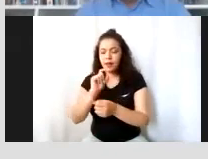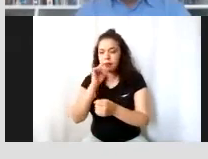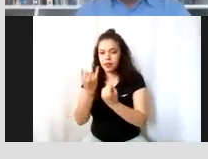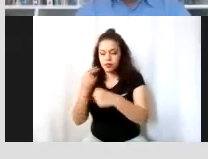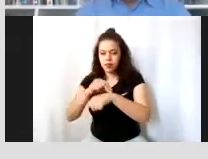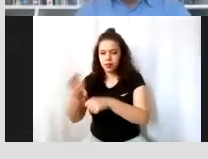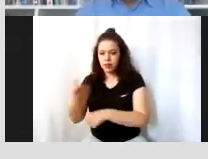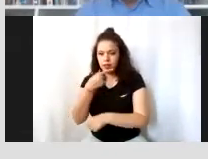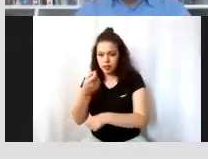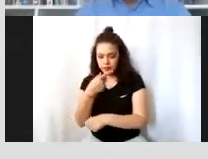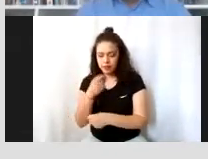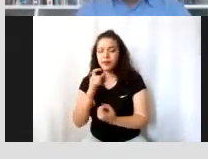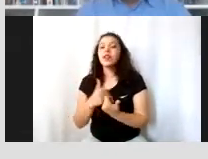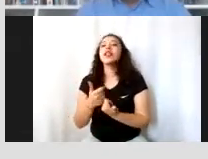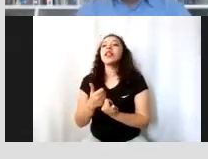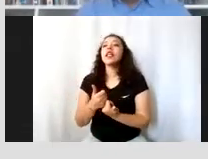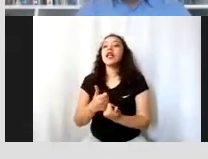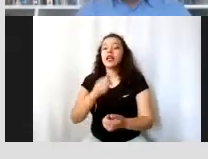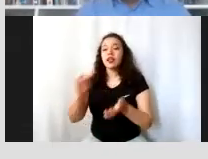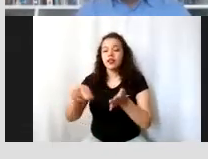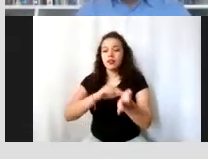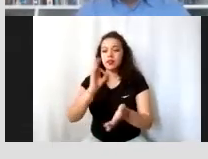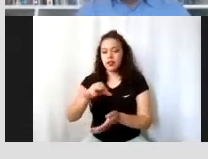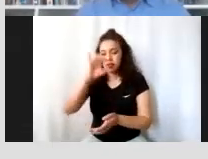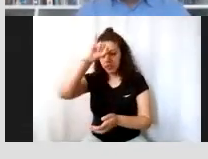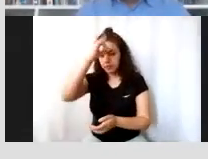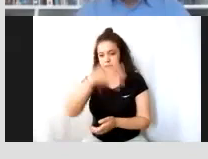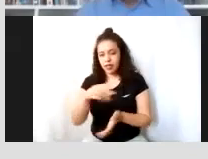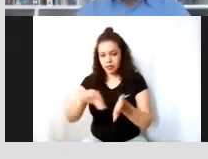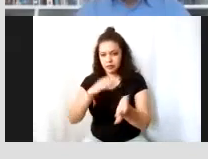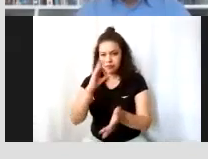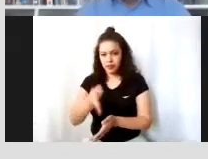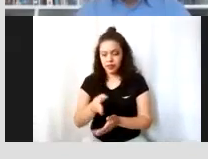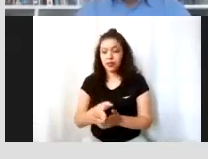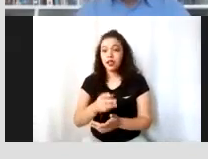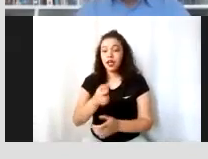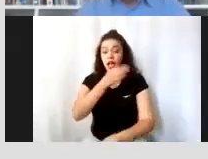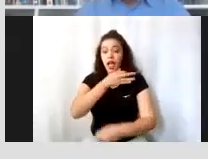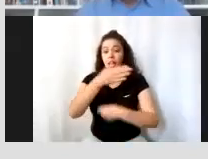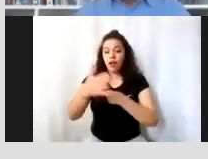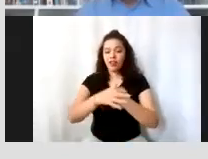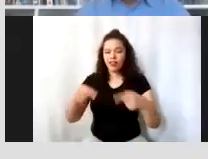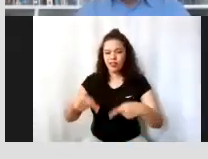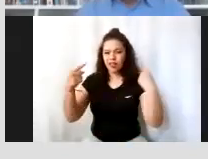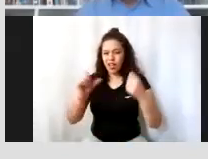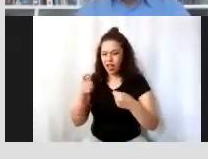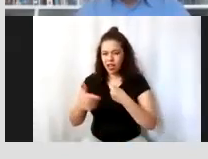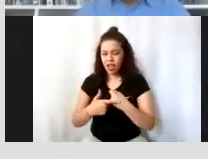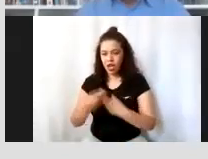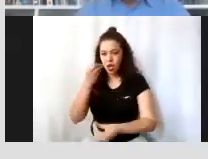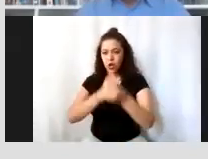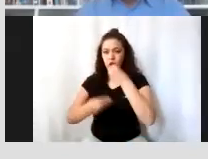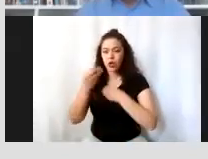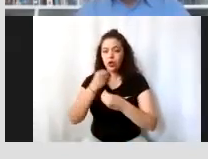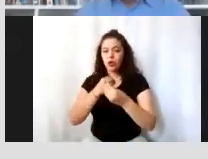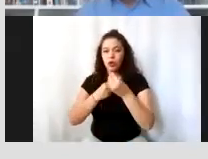medicamentos, autorización para la toma de imágenes, informe de alergias, informe de alimentos que agradan y